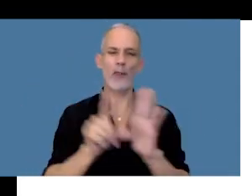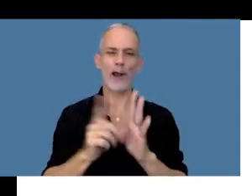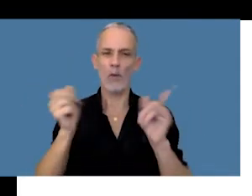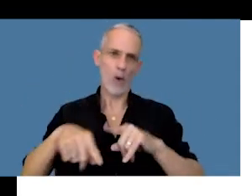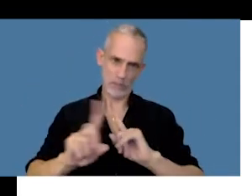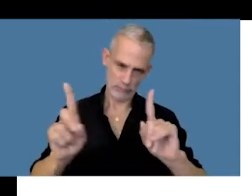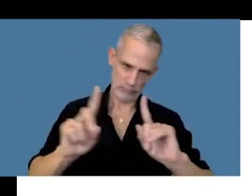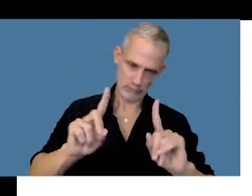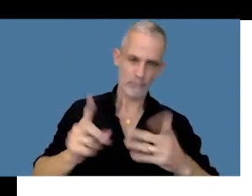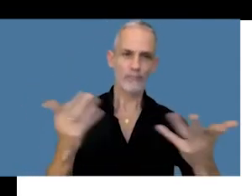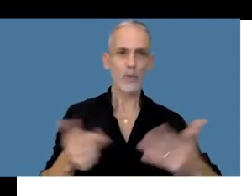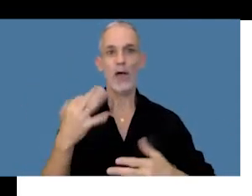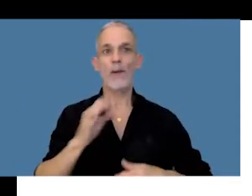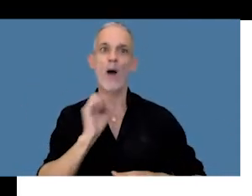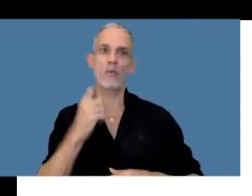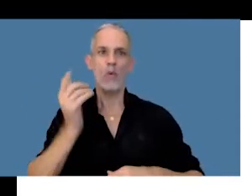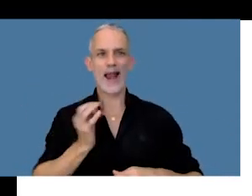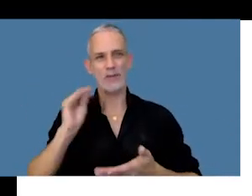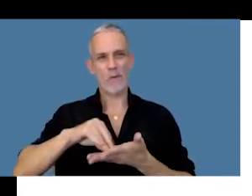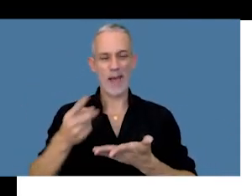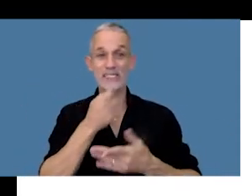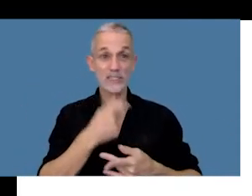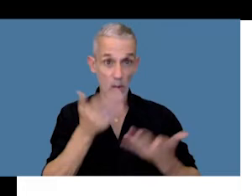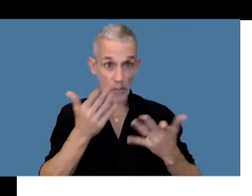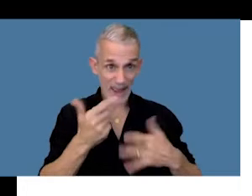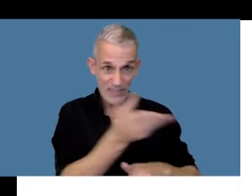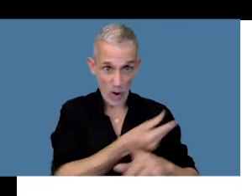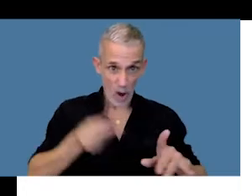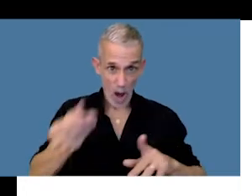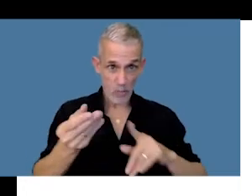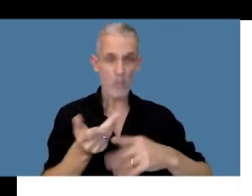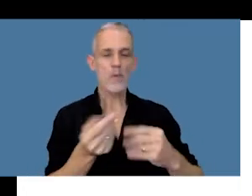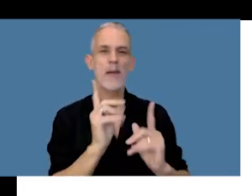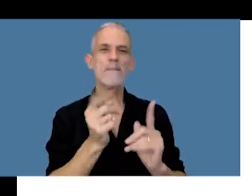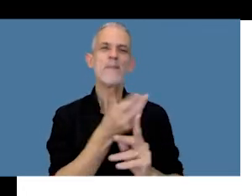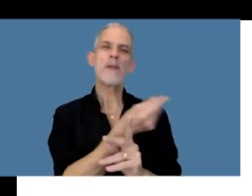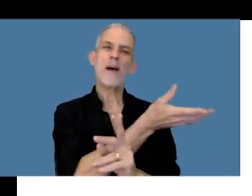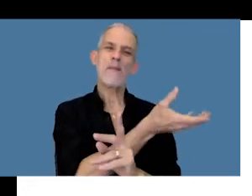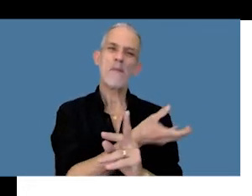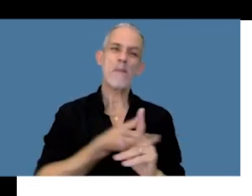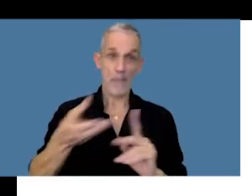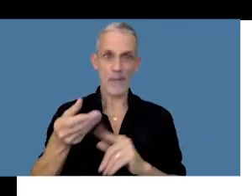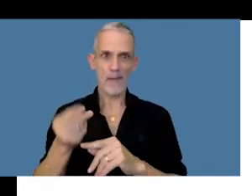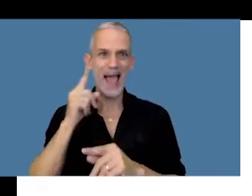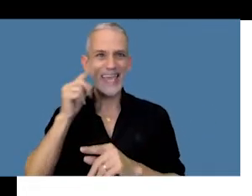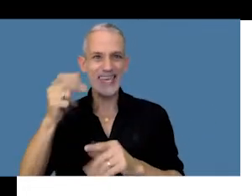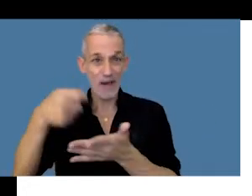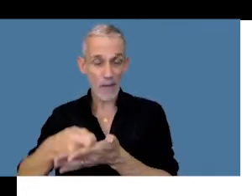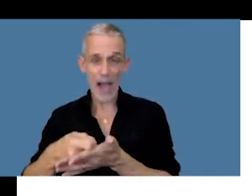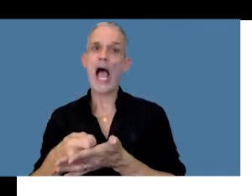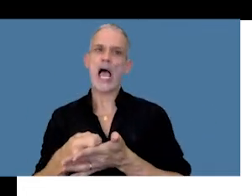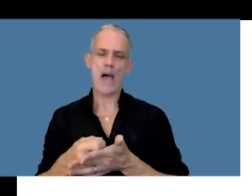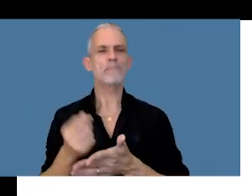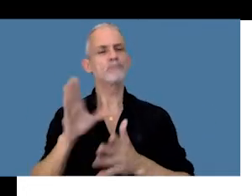No. O sea que en ese caso, si optó por ese beneficio de computarse el crédito fiscal mientras fue monotributista,